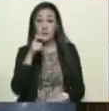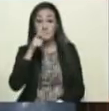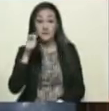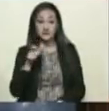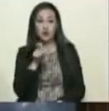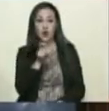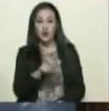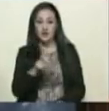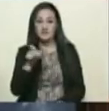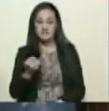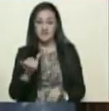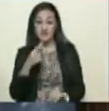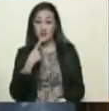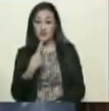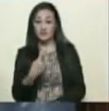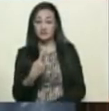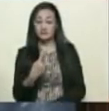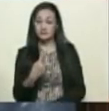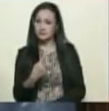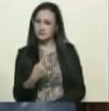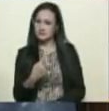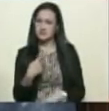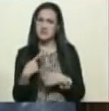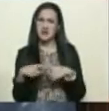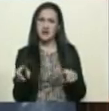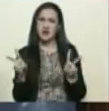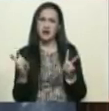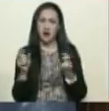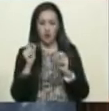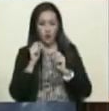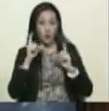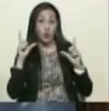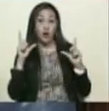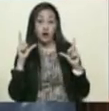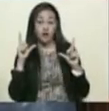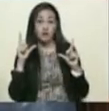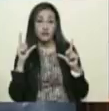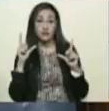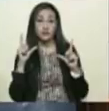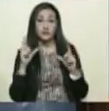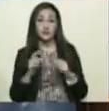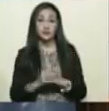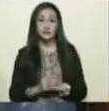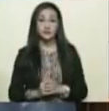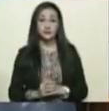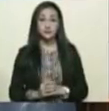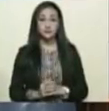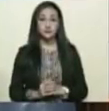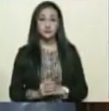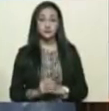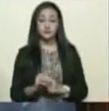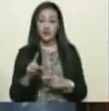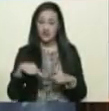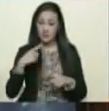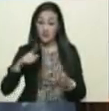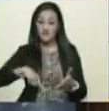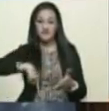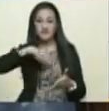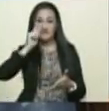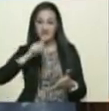pero sorprendentemente vean esto sorprendentemente luego de la firma del